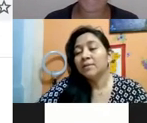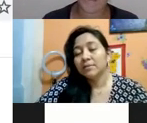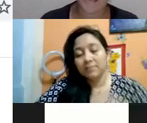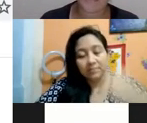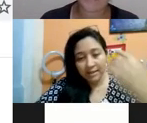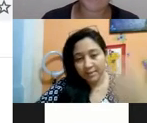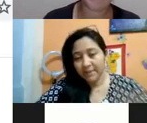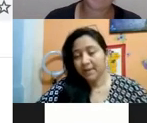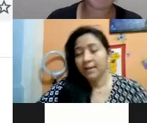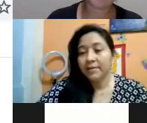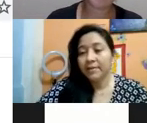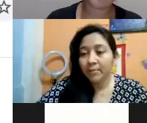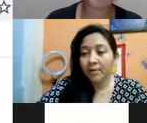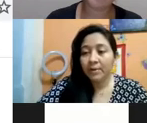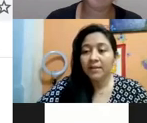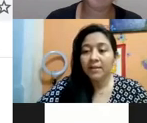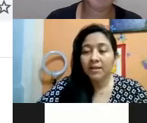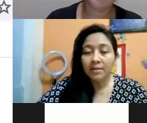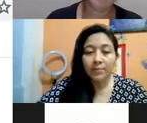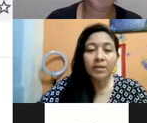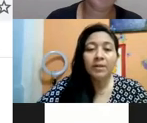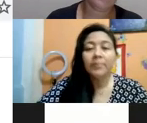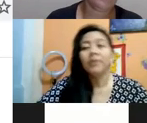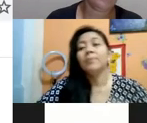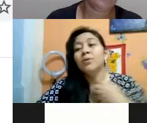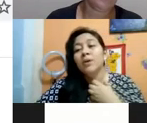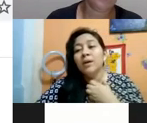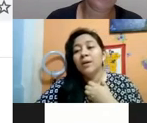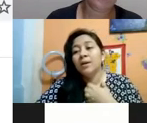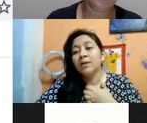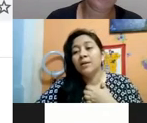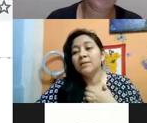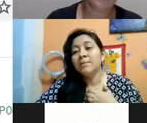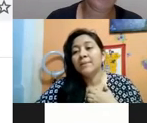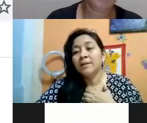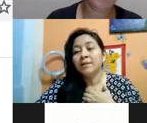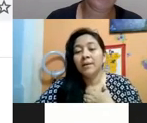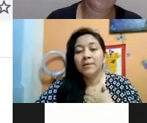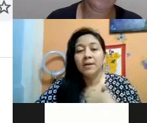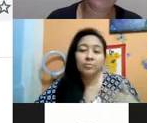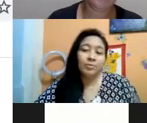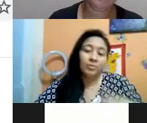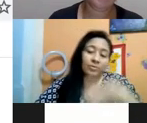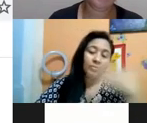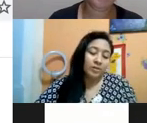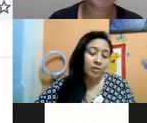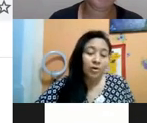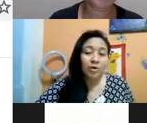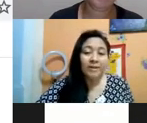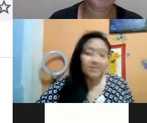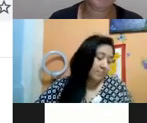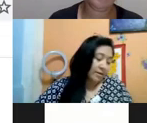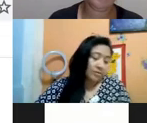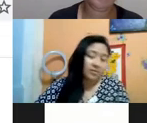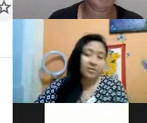tener, explican el tiempo que van a tener disponible, por ejemplo, el examen va a estar abierto durante